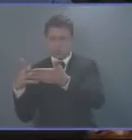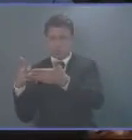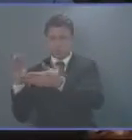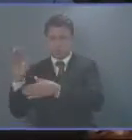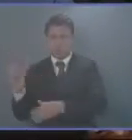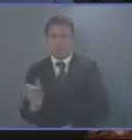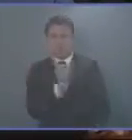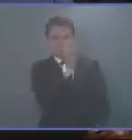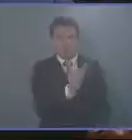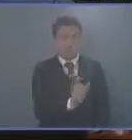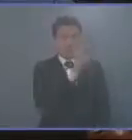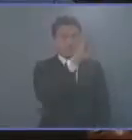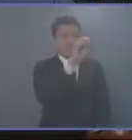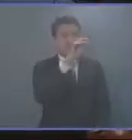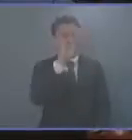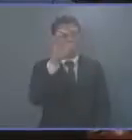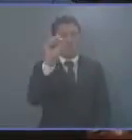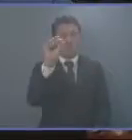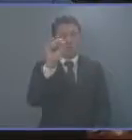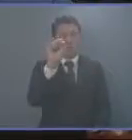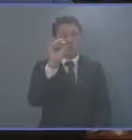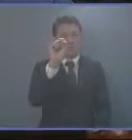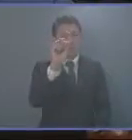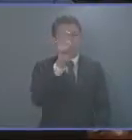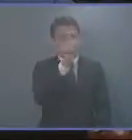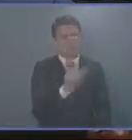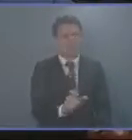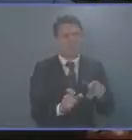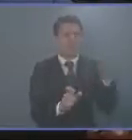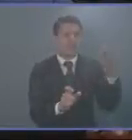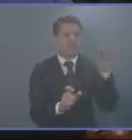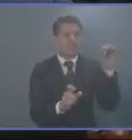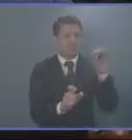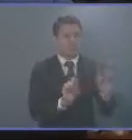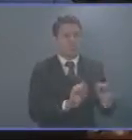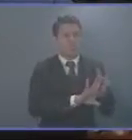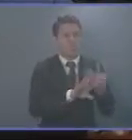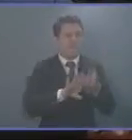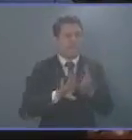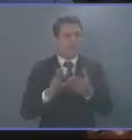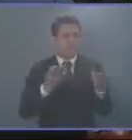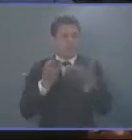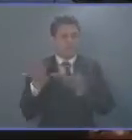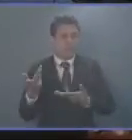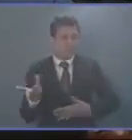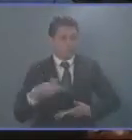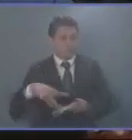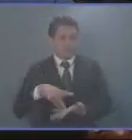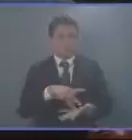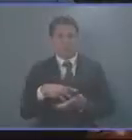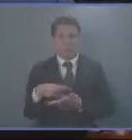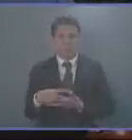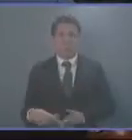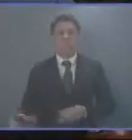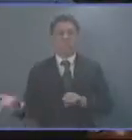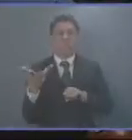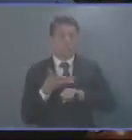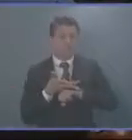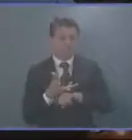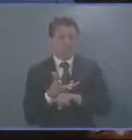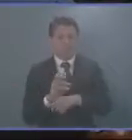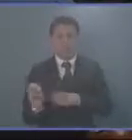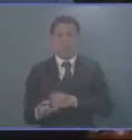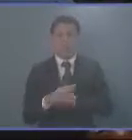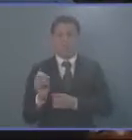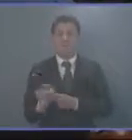FODES, para que los municipios continúen satisfaciendo las necesidades de demanda de la población en la recolección, transporte, disposición final